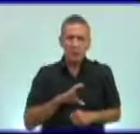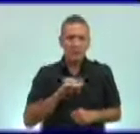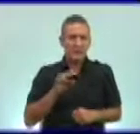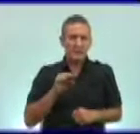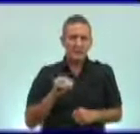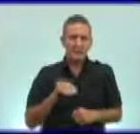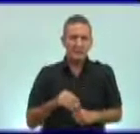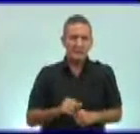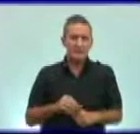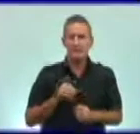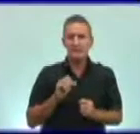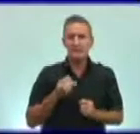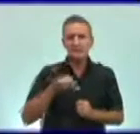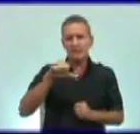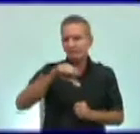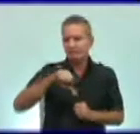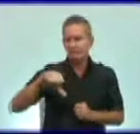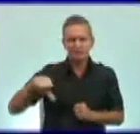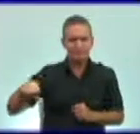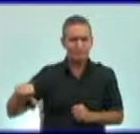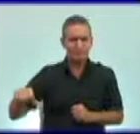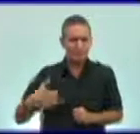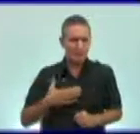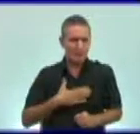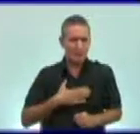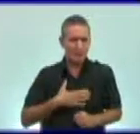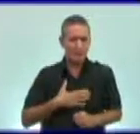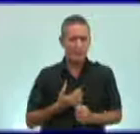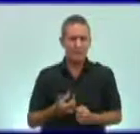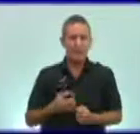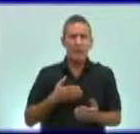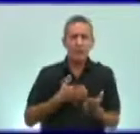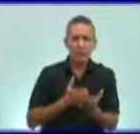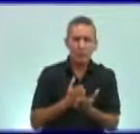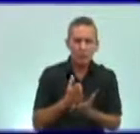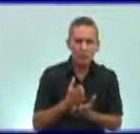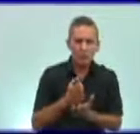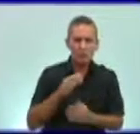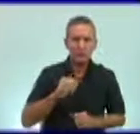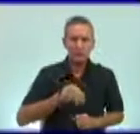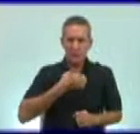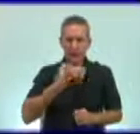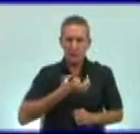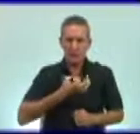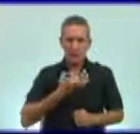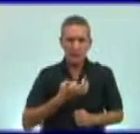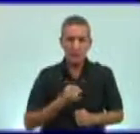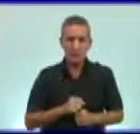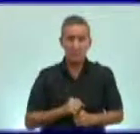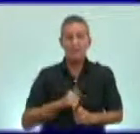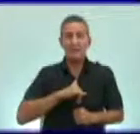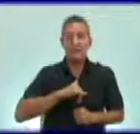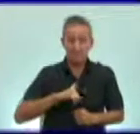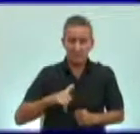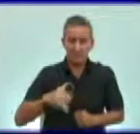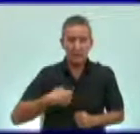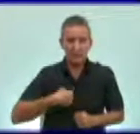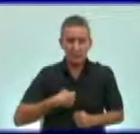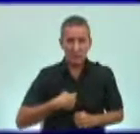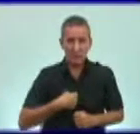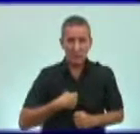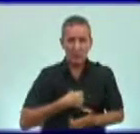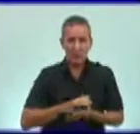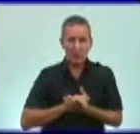guerra de opinión. Y continúa diciendo en otra carta a José Antonio Páez: cuán distante estoy yo y mis